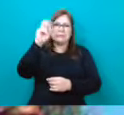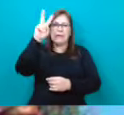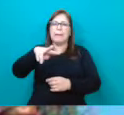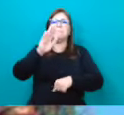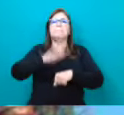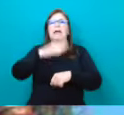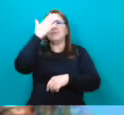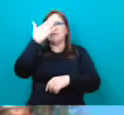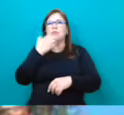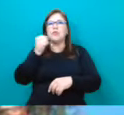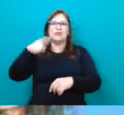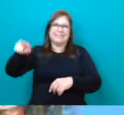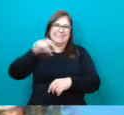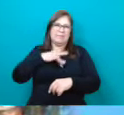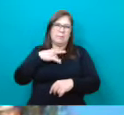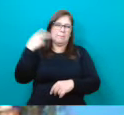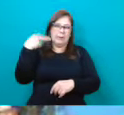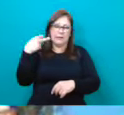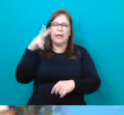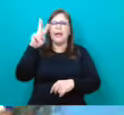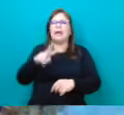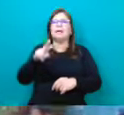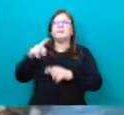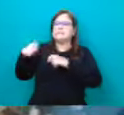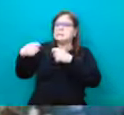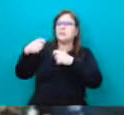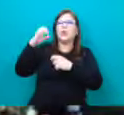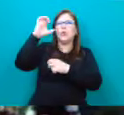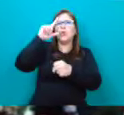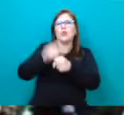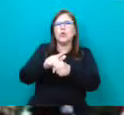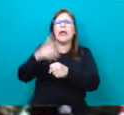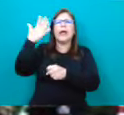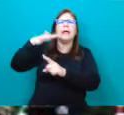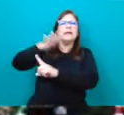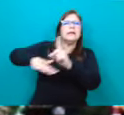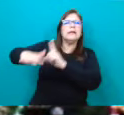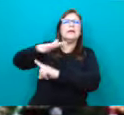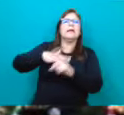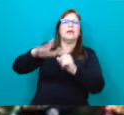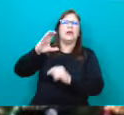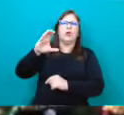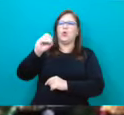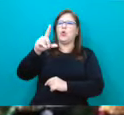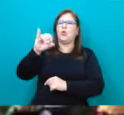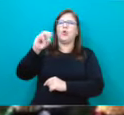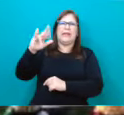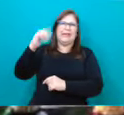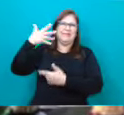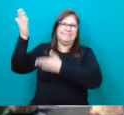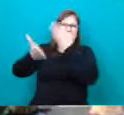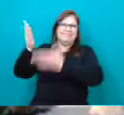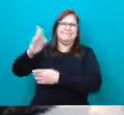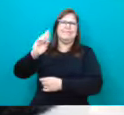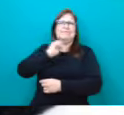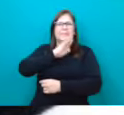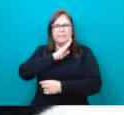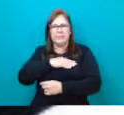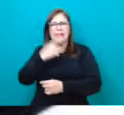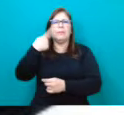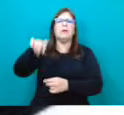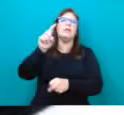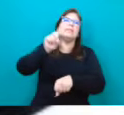de todo el estado de Veracruz. Está basada en una tradición de los inicios de la época colonial y representa un día de trabajo en